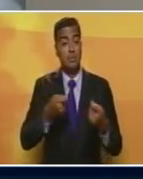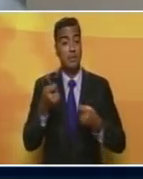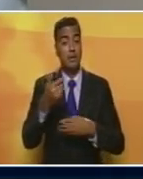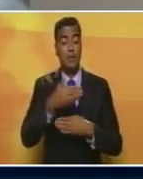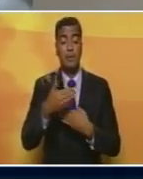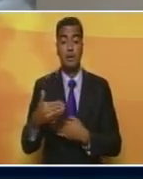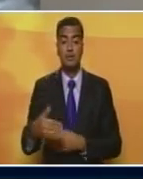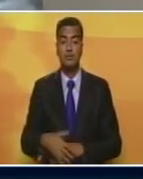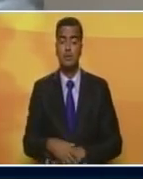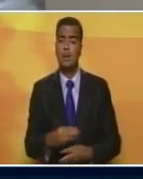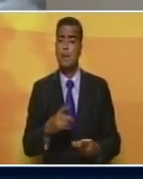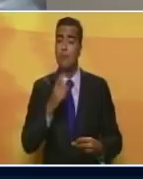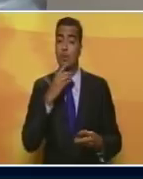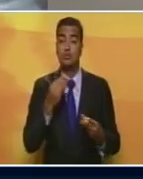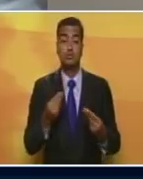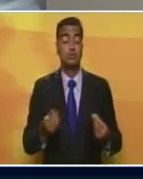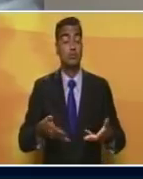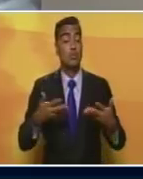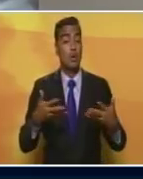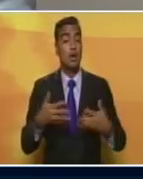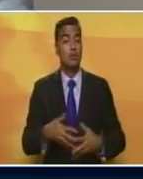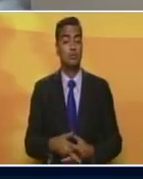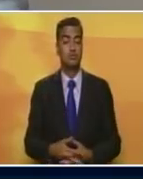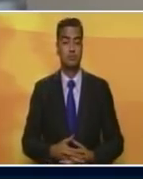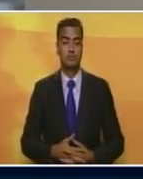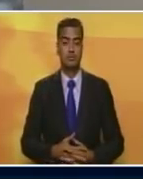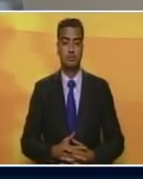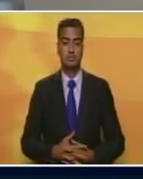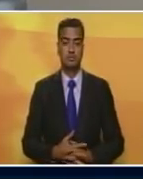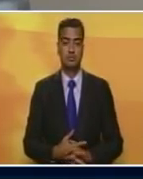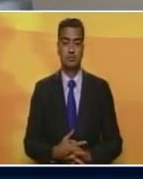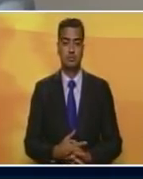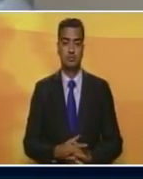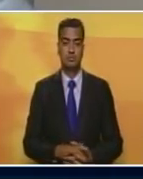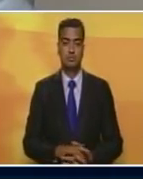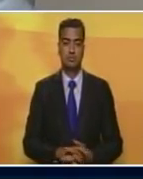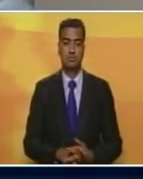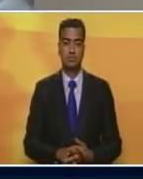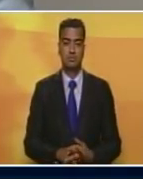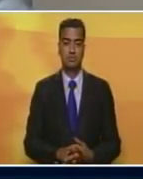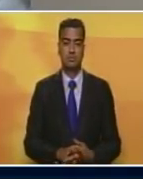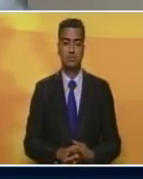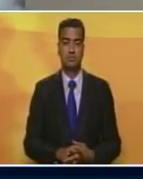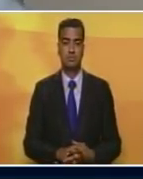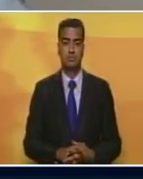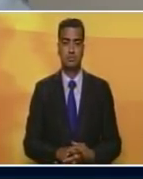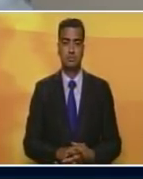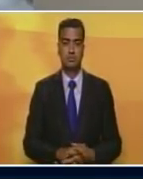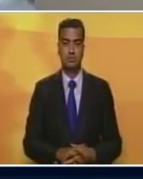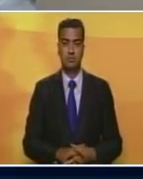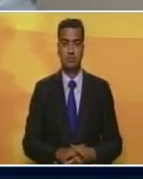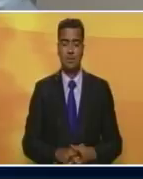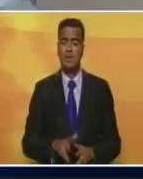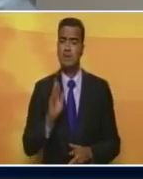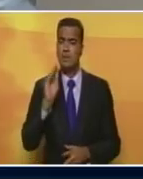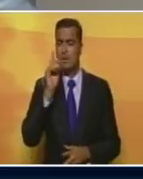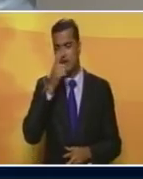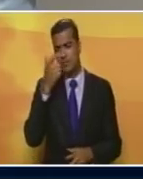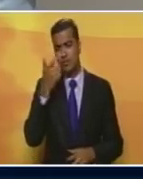realizarse a través del sistema de subastas DICOM. En algunos de los casos hemos tenido que estar comprando materia prima e